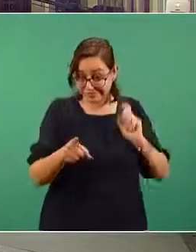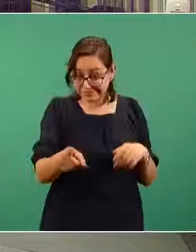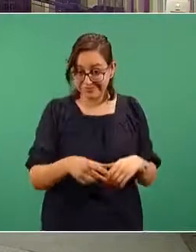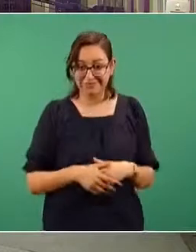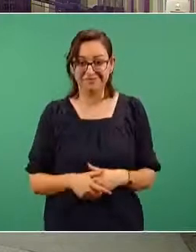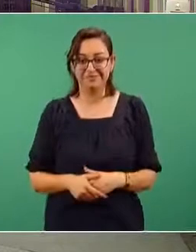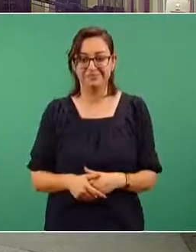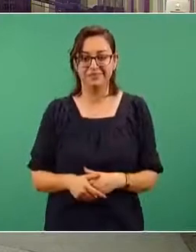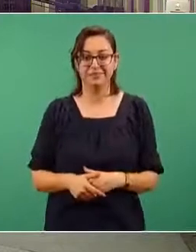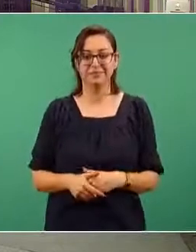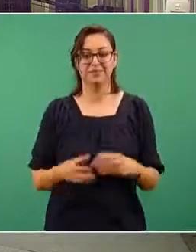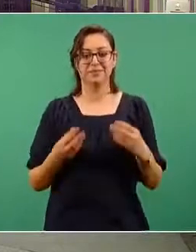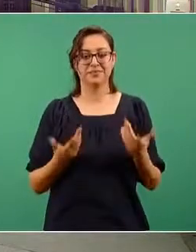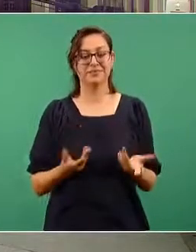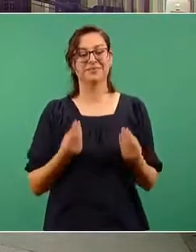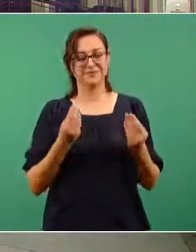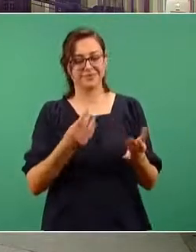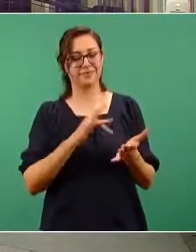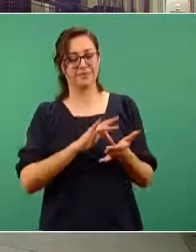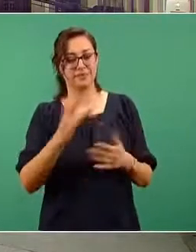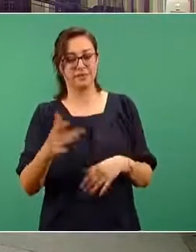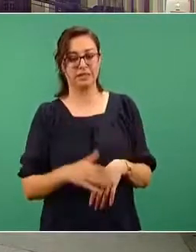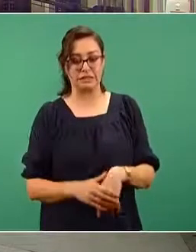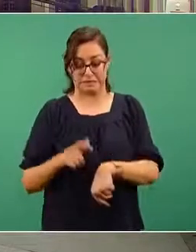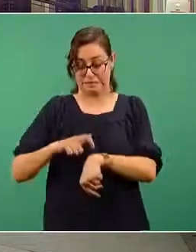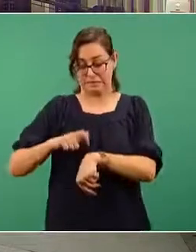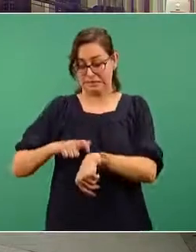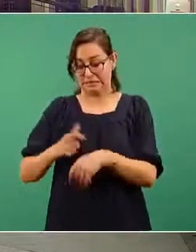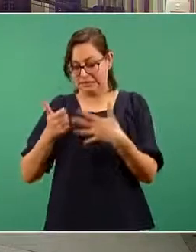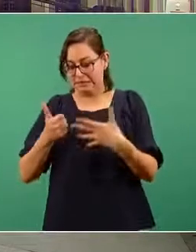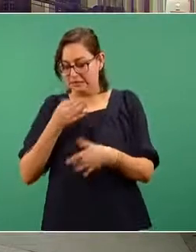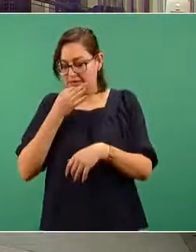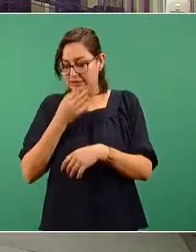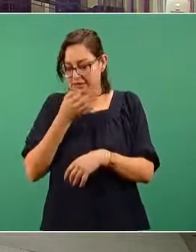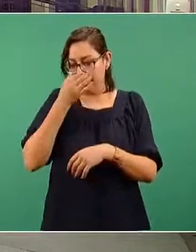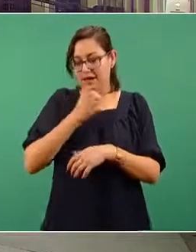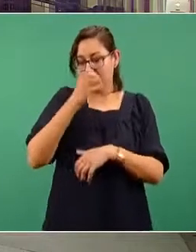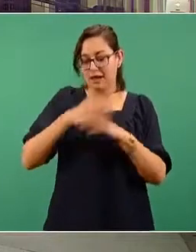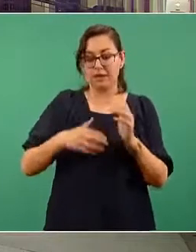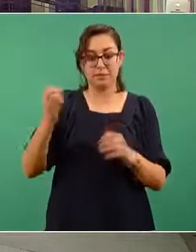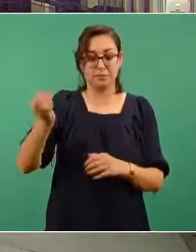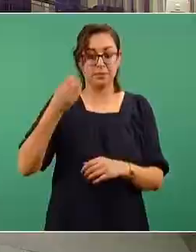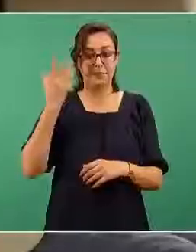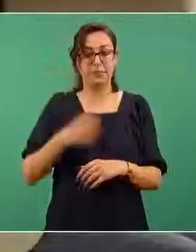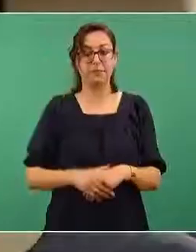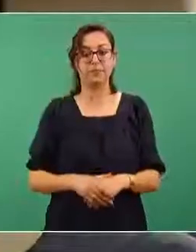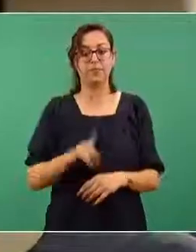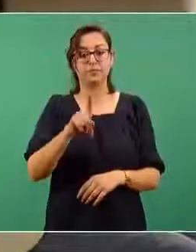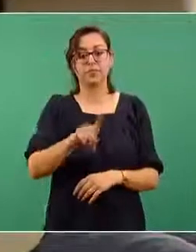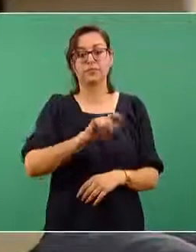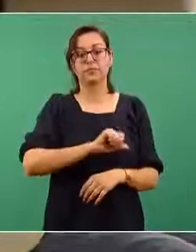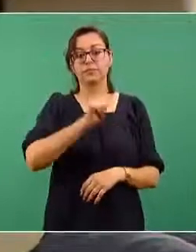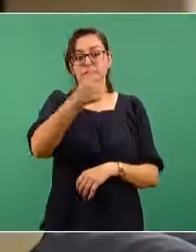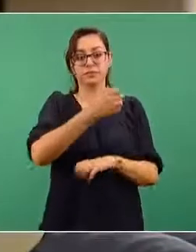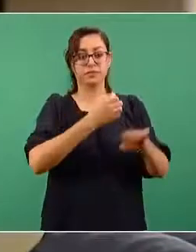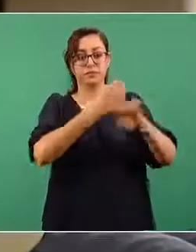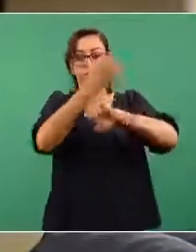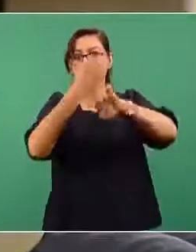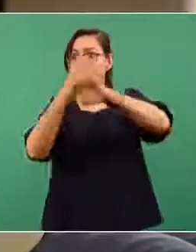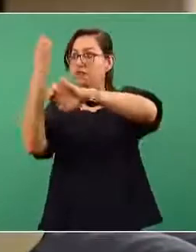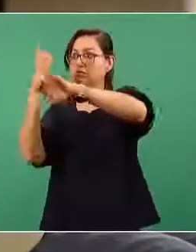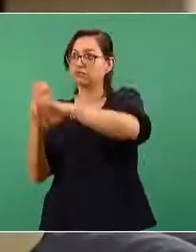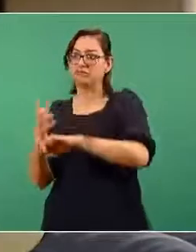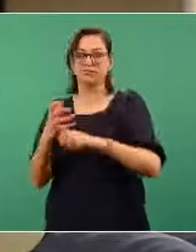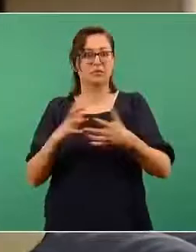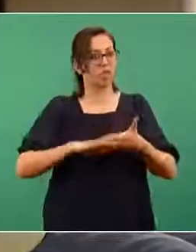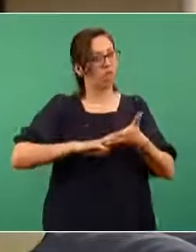página. Rápido, para aprovechar los 6 minutos que nos quedan, un poco preguntar sobre el desorden que ha habido en la vacunación en otros estados de la República, ¿no?